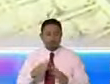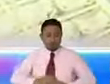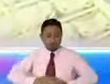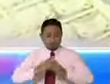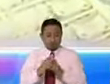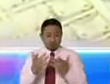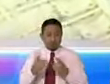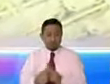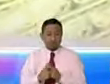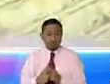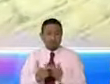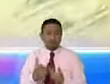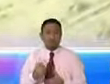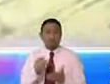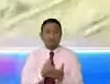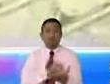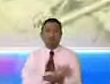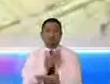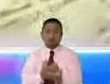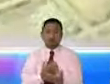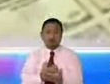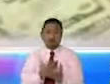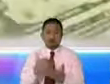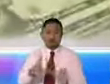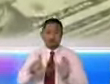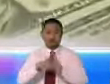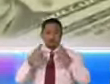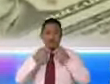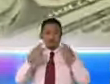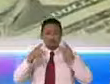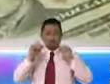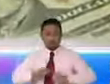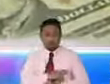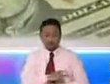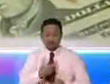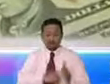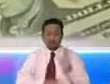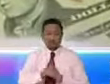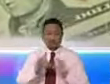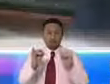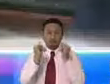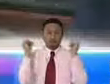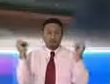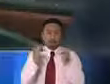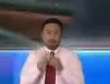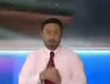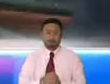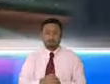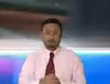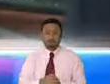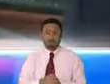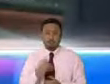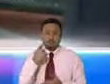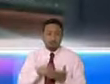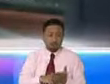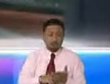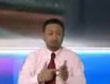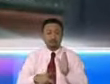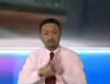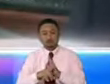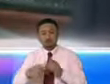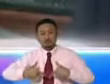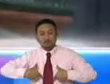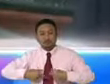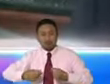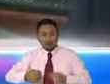programa económico con políticas públicas que permitan el desarrollo de las industrias. Las políticas de salario, políticas de crédito,